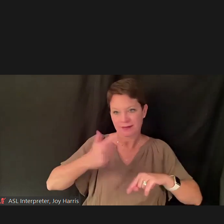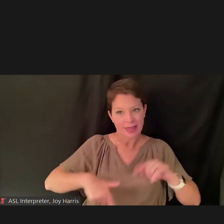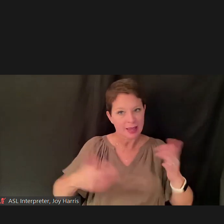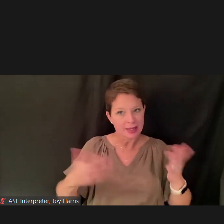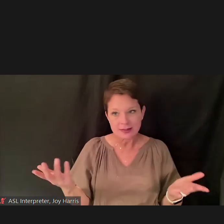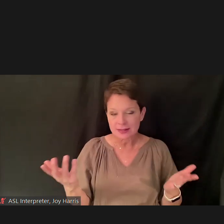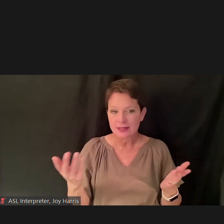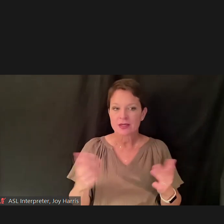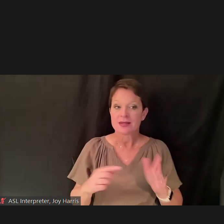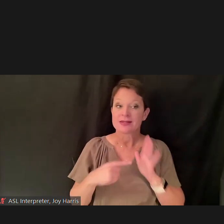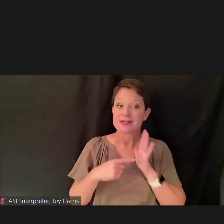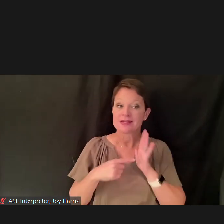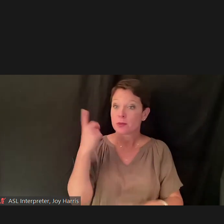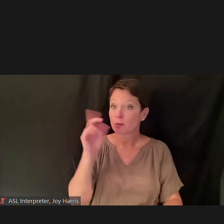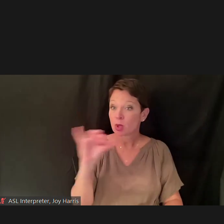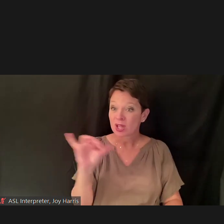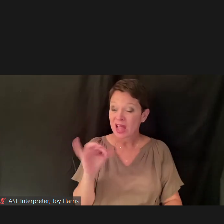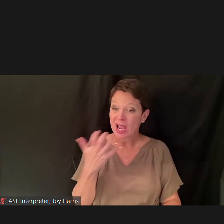puede funcionar.